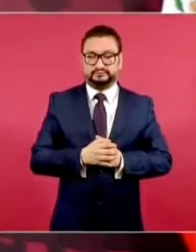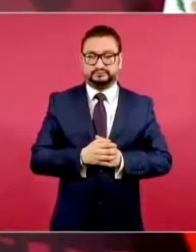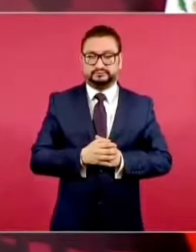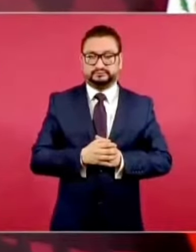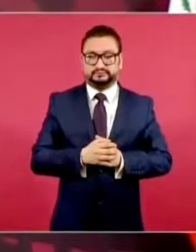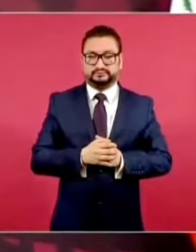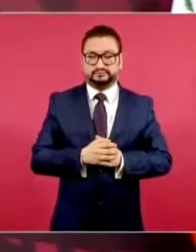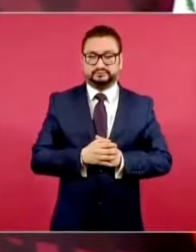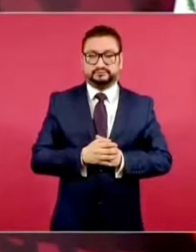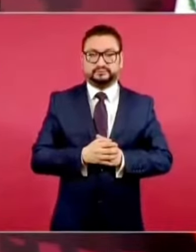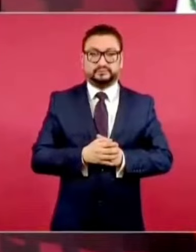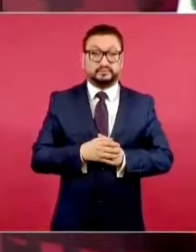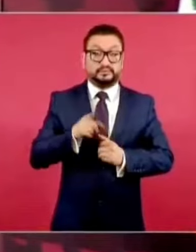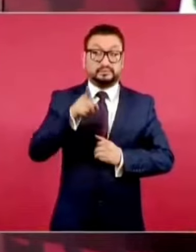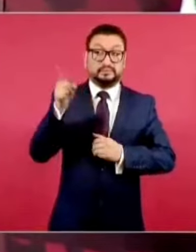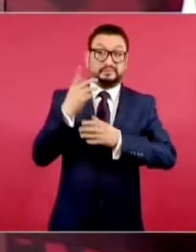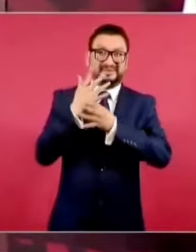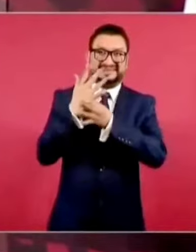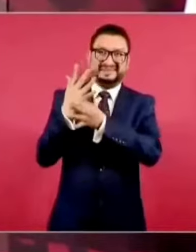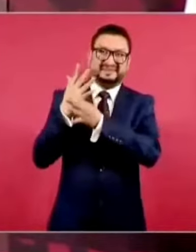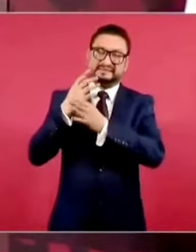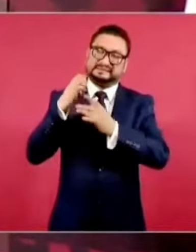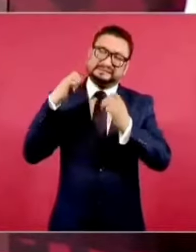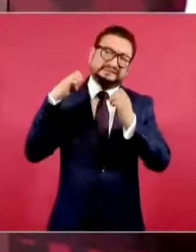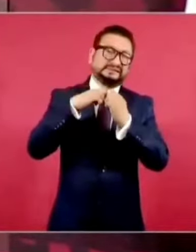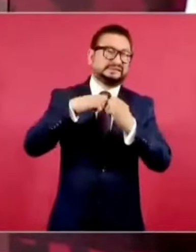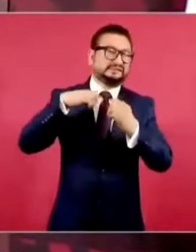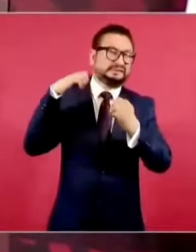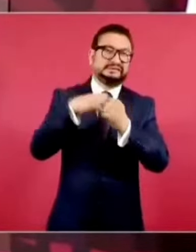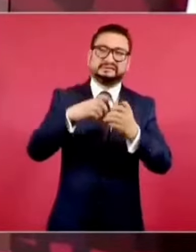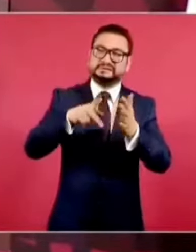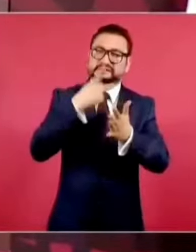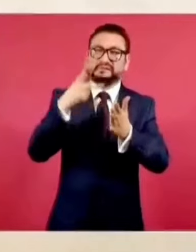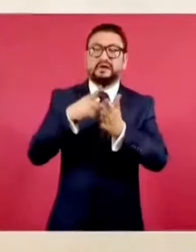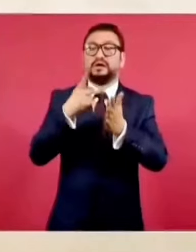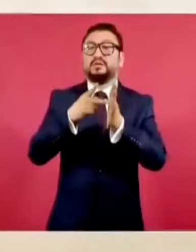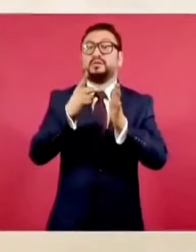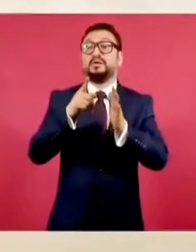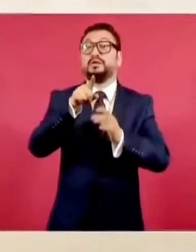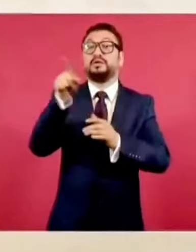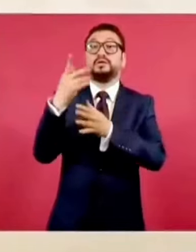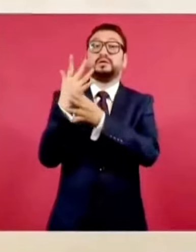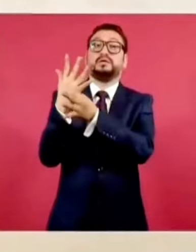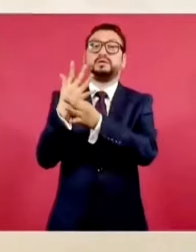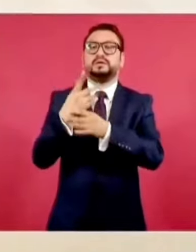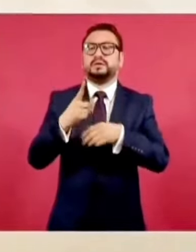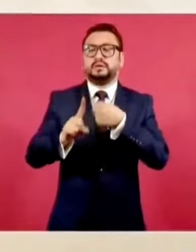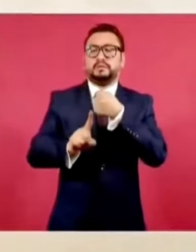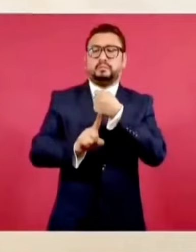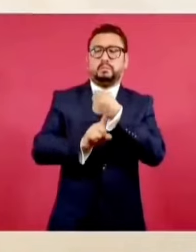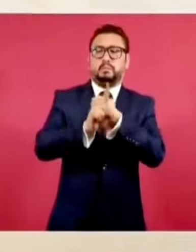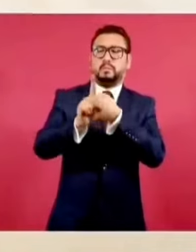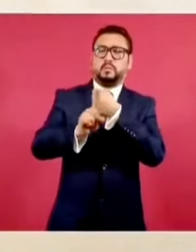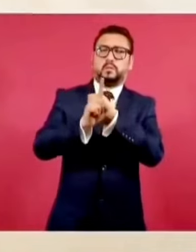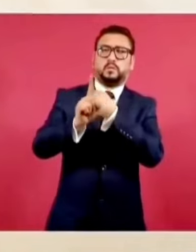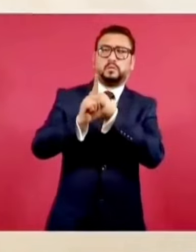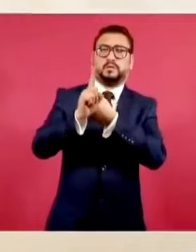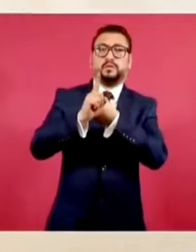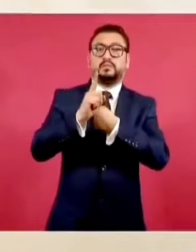inflación cuánto nos engañaron diciendo que el problema de la falta